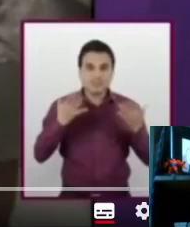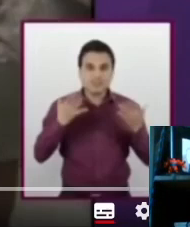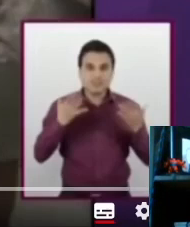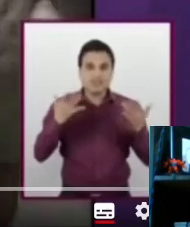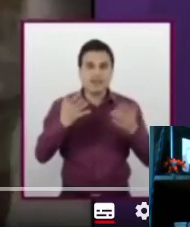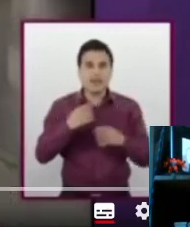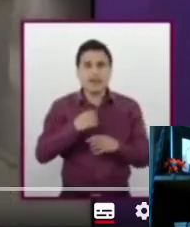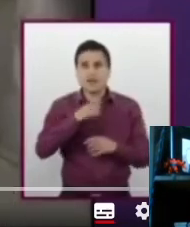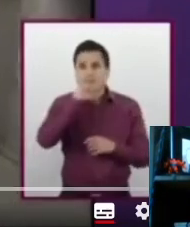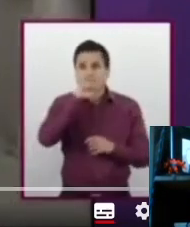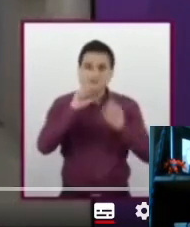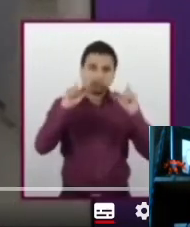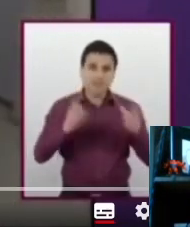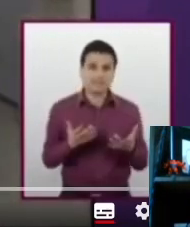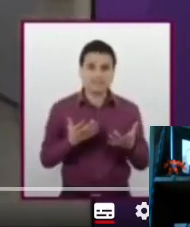you para ti